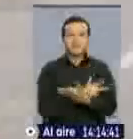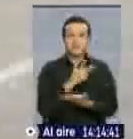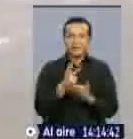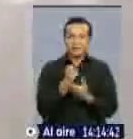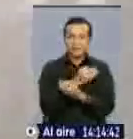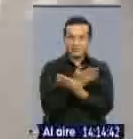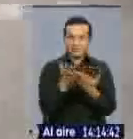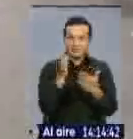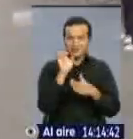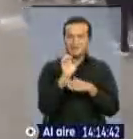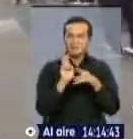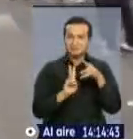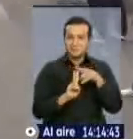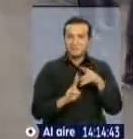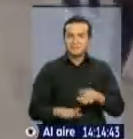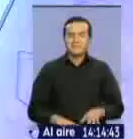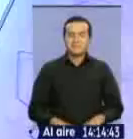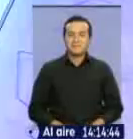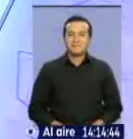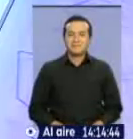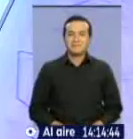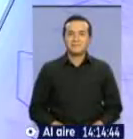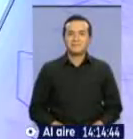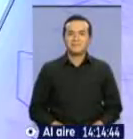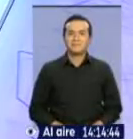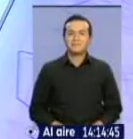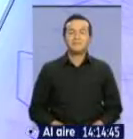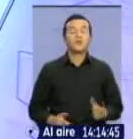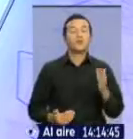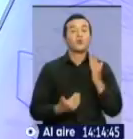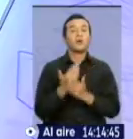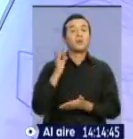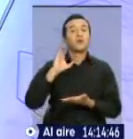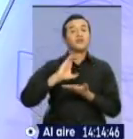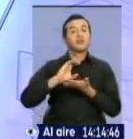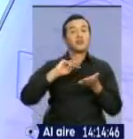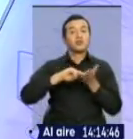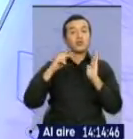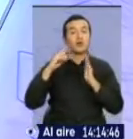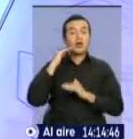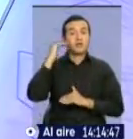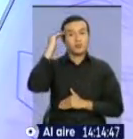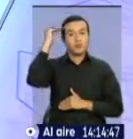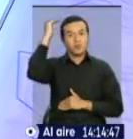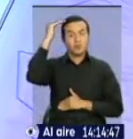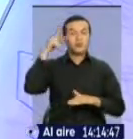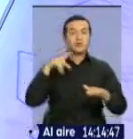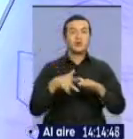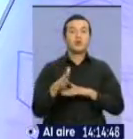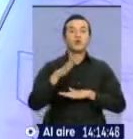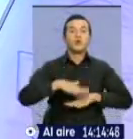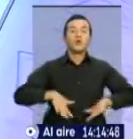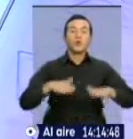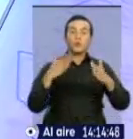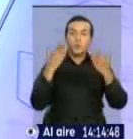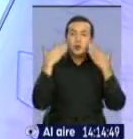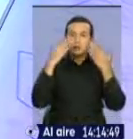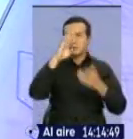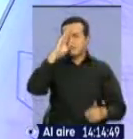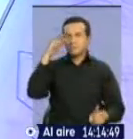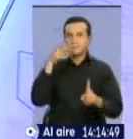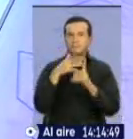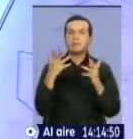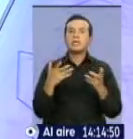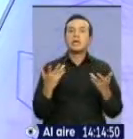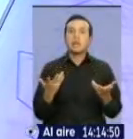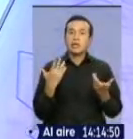Gonzalo Parra, Ecuador TV. Y un nuevo centro multimedia para adultos mayores fue inaugurado en el puerto principal. El objetivo es